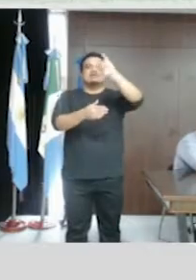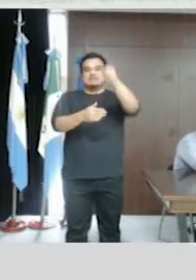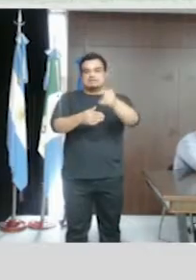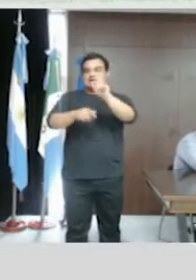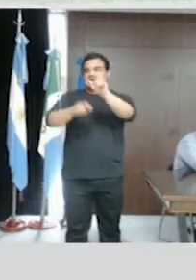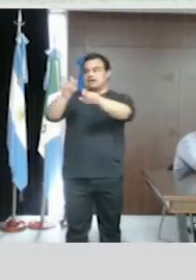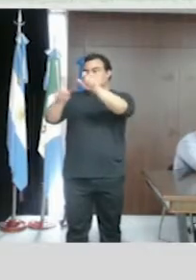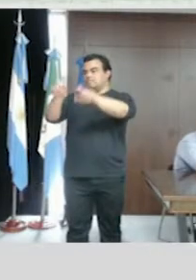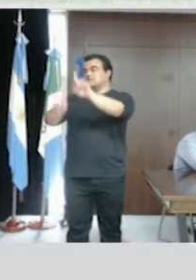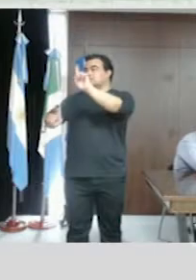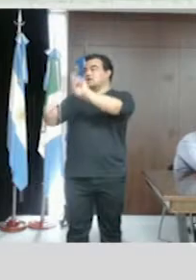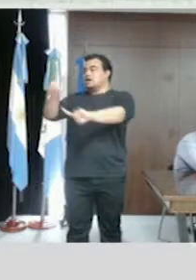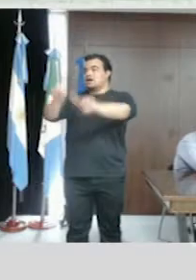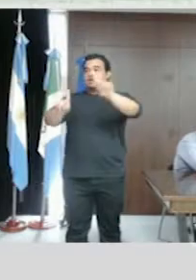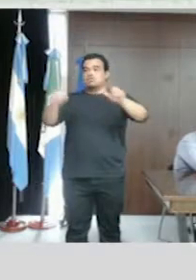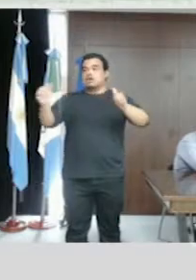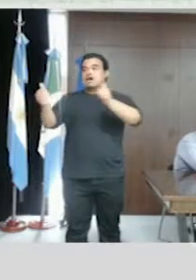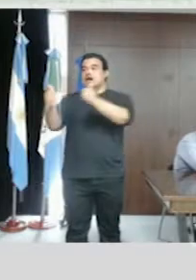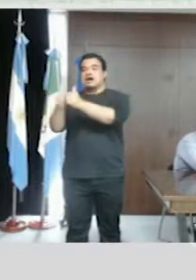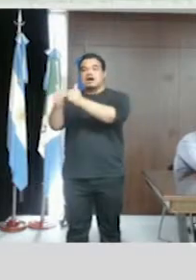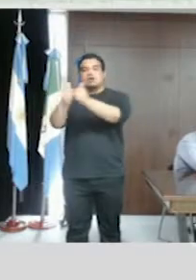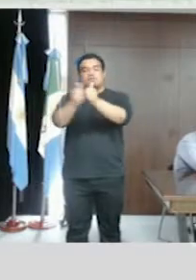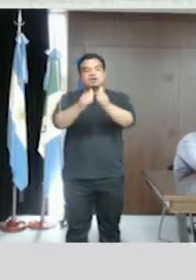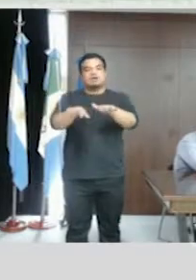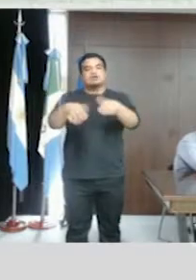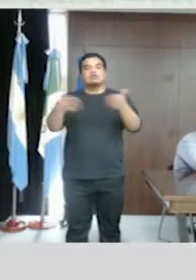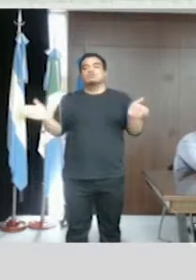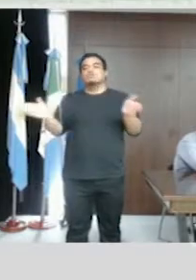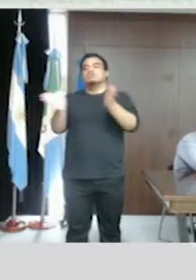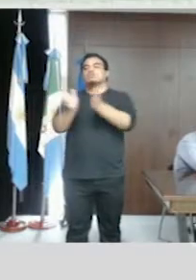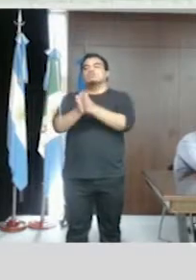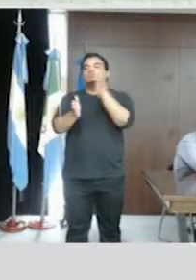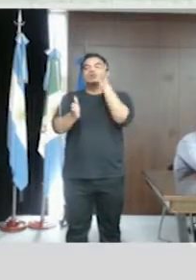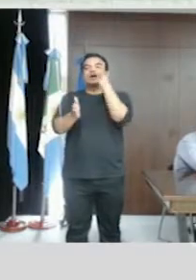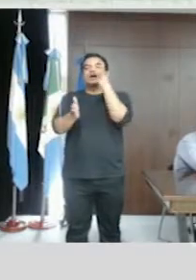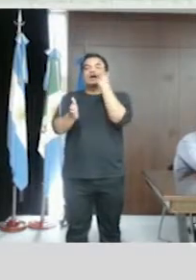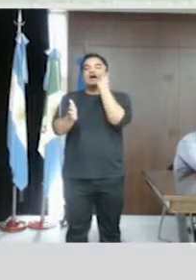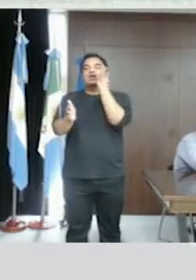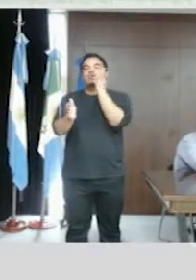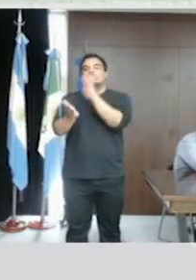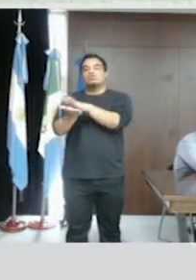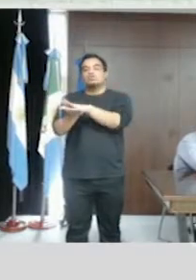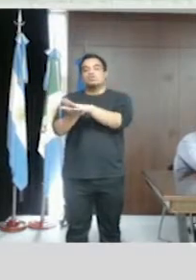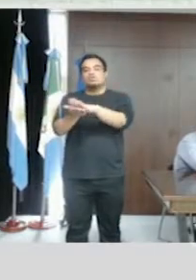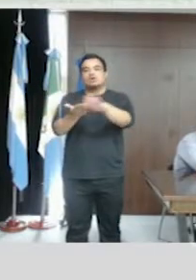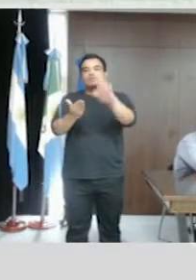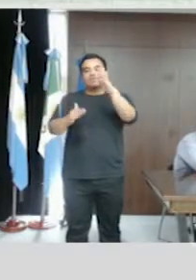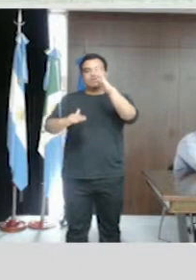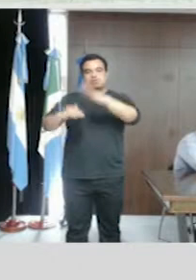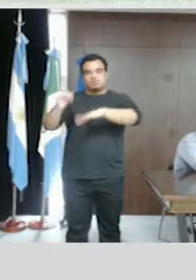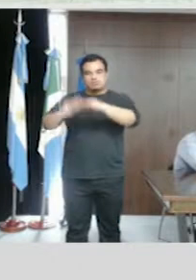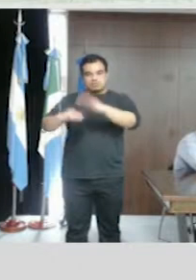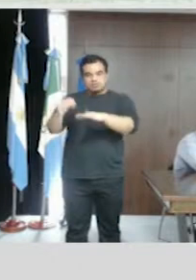que me rodean con algo constructivo, desde una crítica constructiva. Evitar